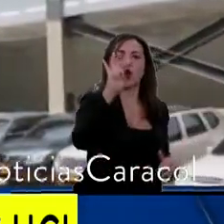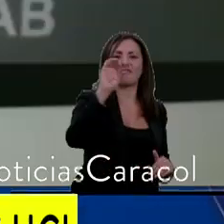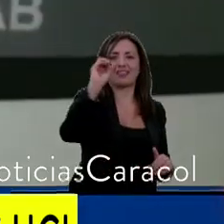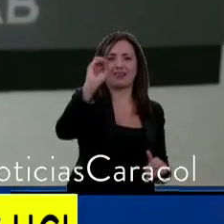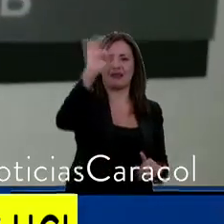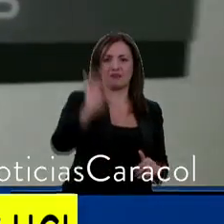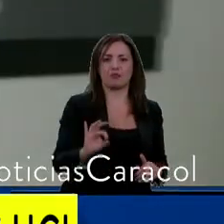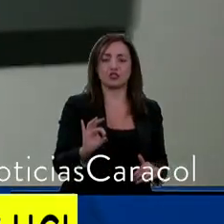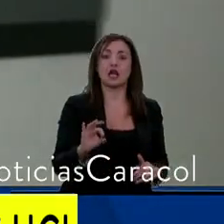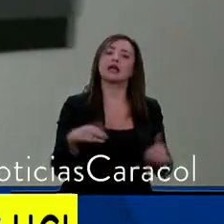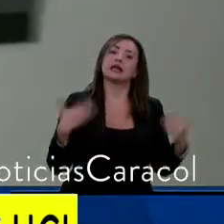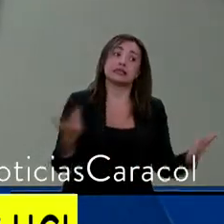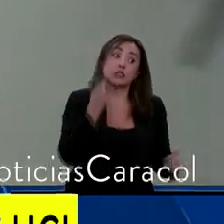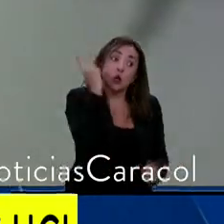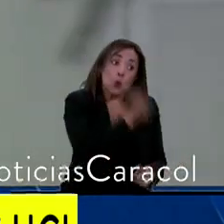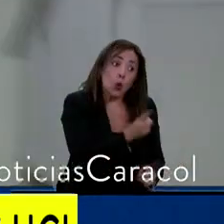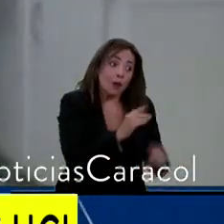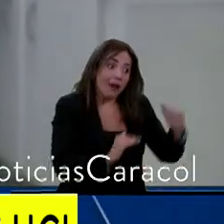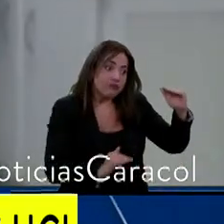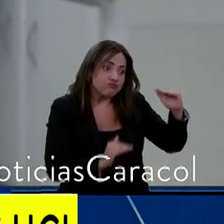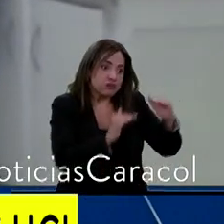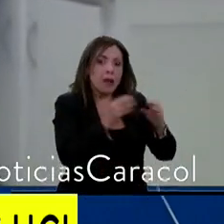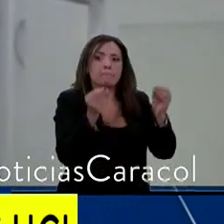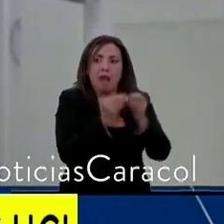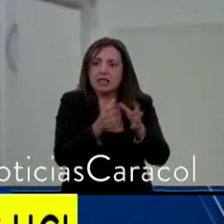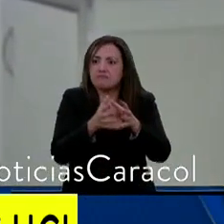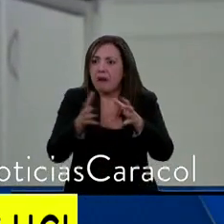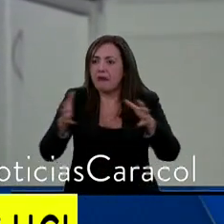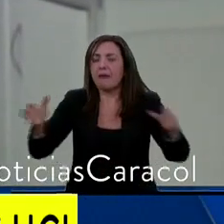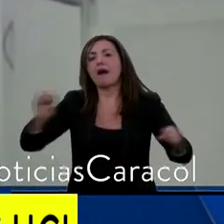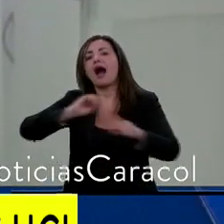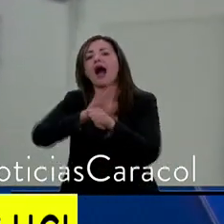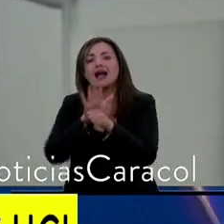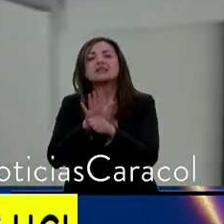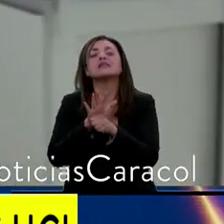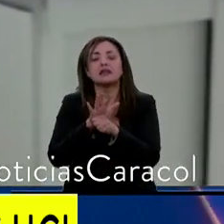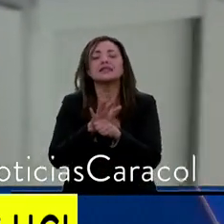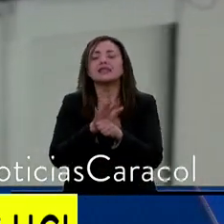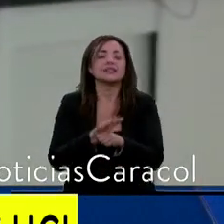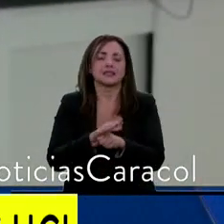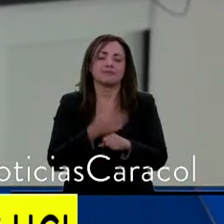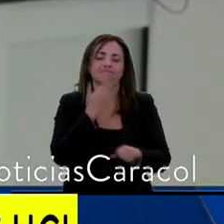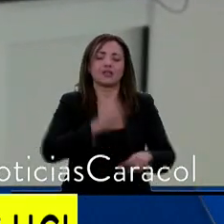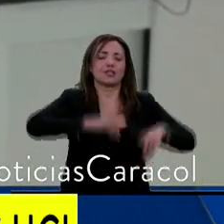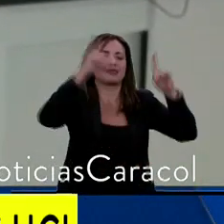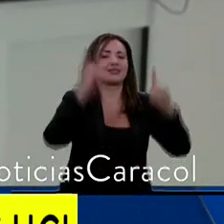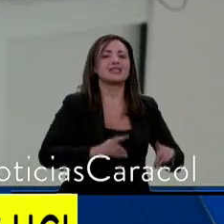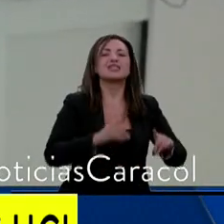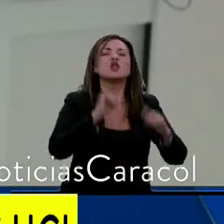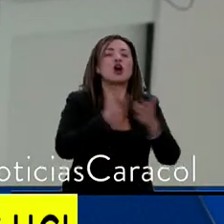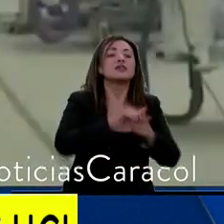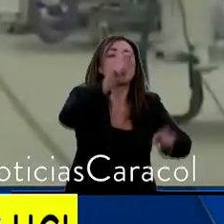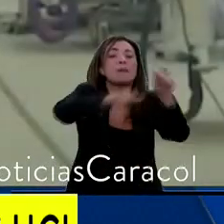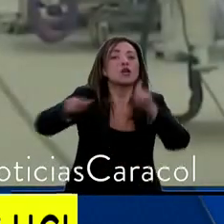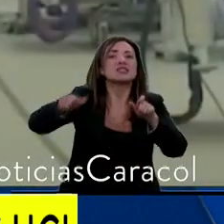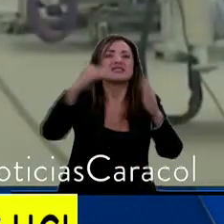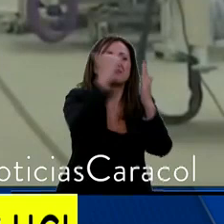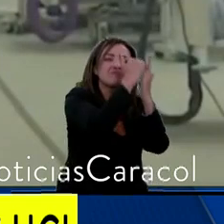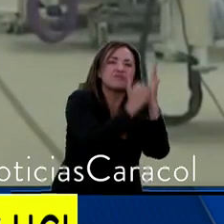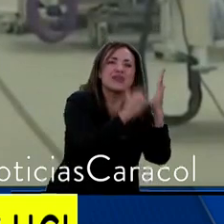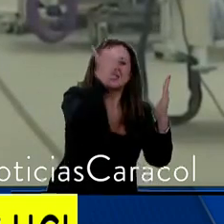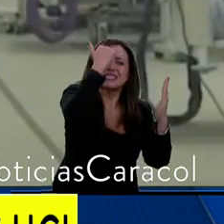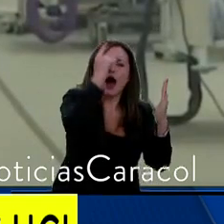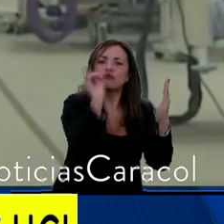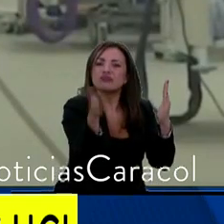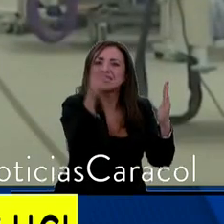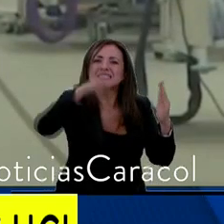Por esta razón y debido también al aumento de casos positivos de COVID-19, decidieron cancelar las cirugías programadas hasta el 4 de